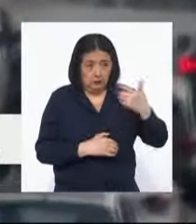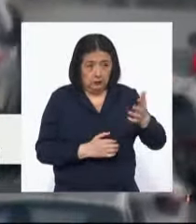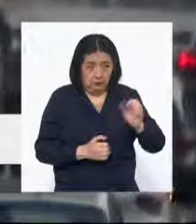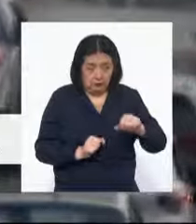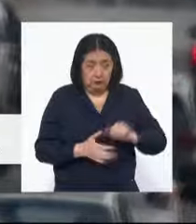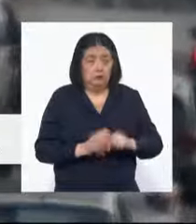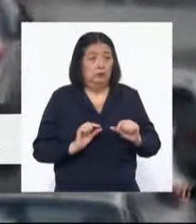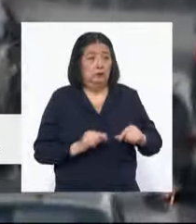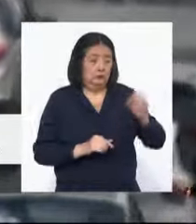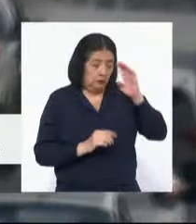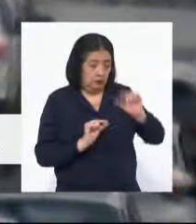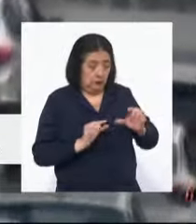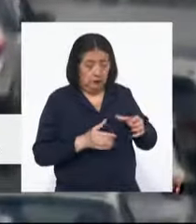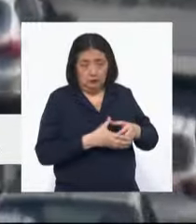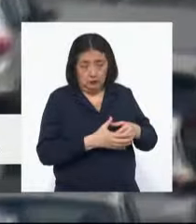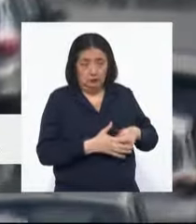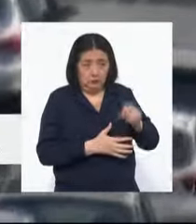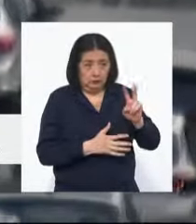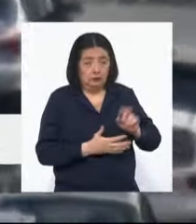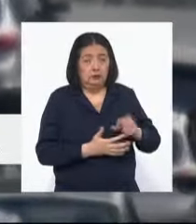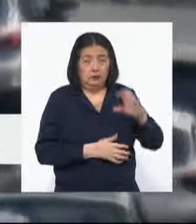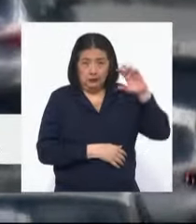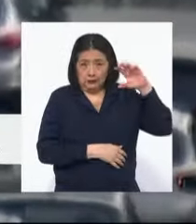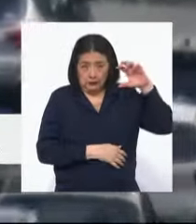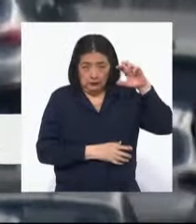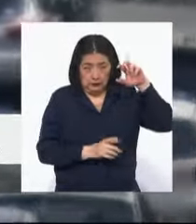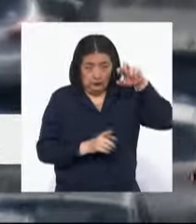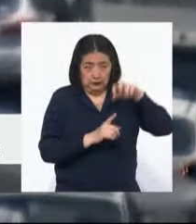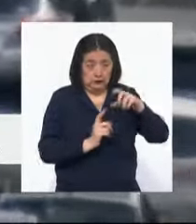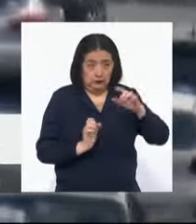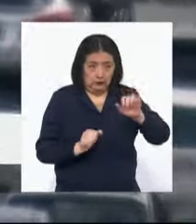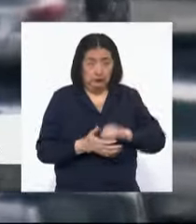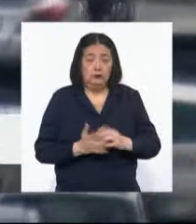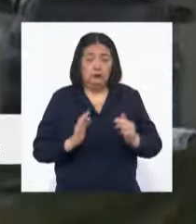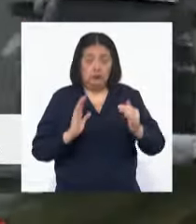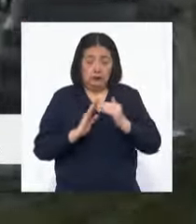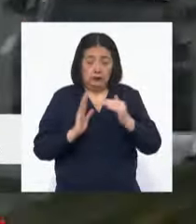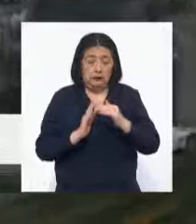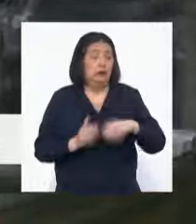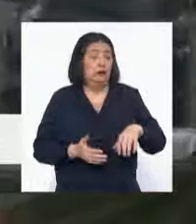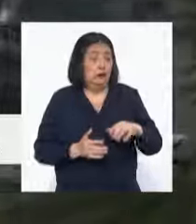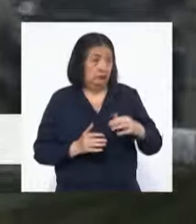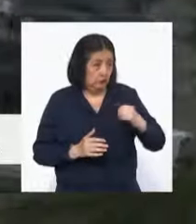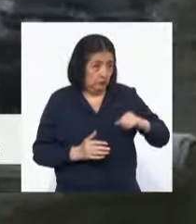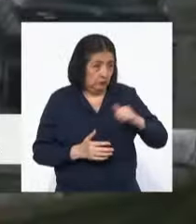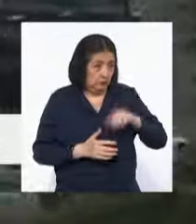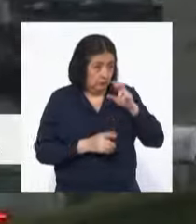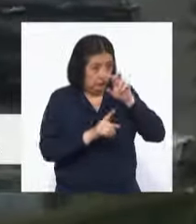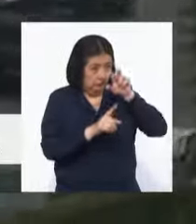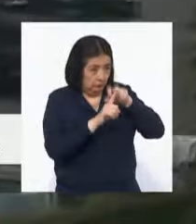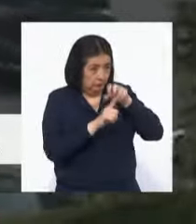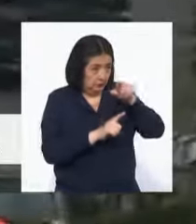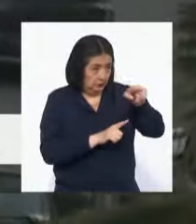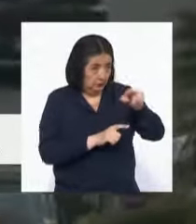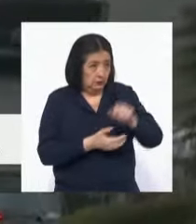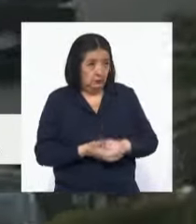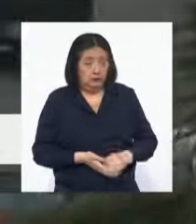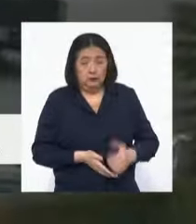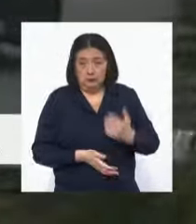del Escuadrón Verde. Las cámaras de seguridad del centro de monitoreo del municipio captaron estos momentos. Los